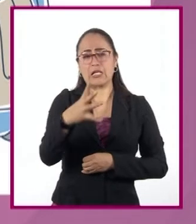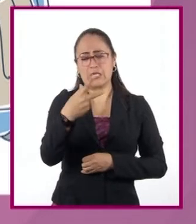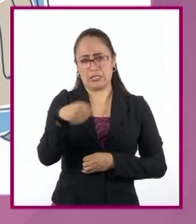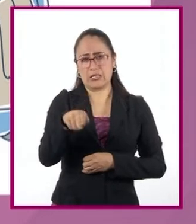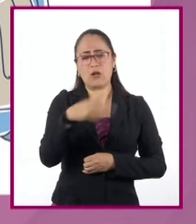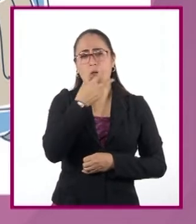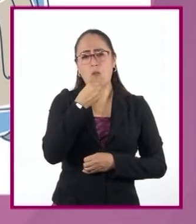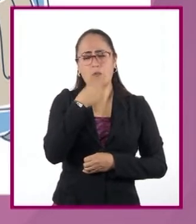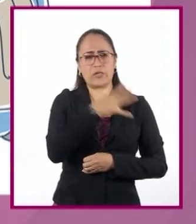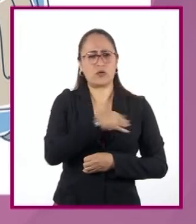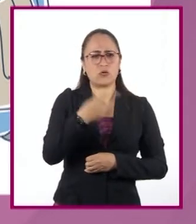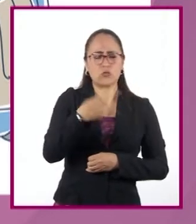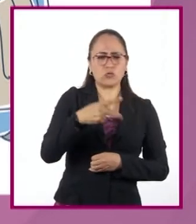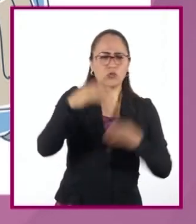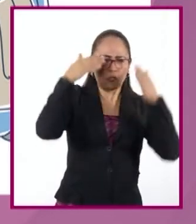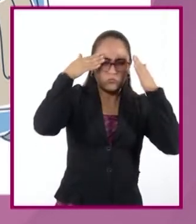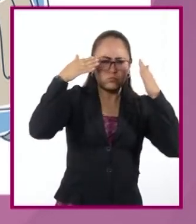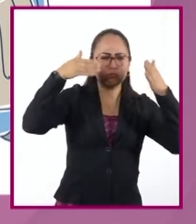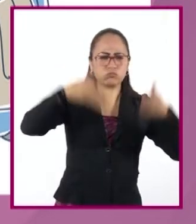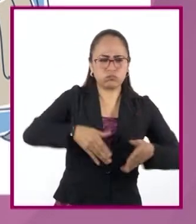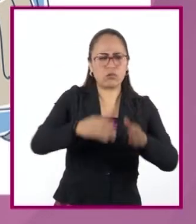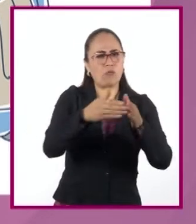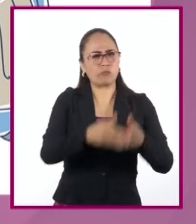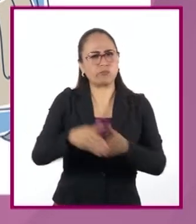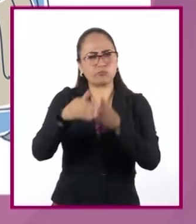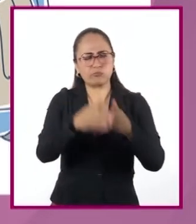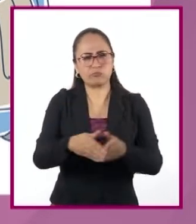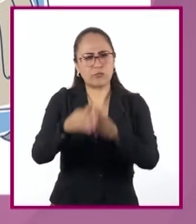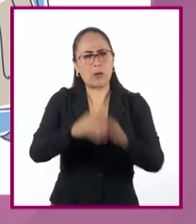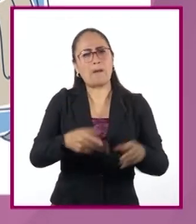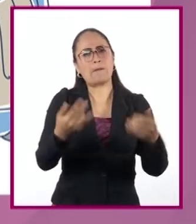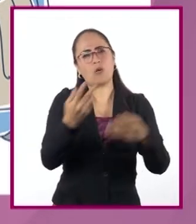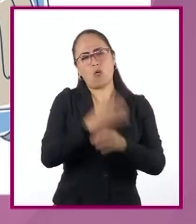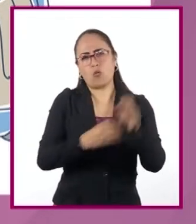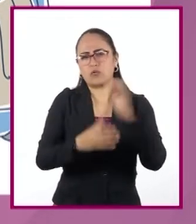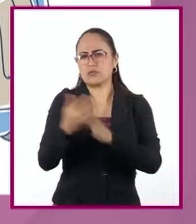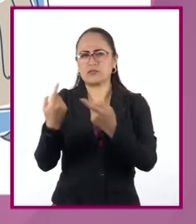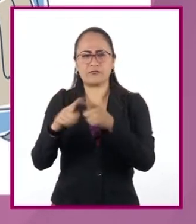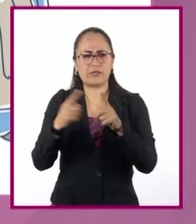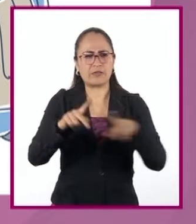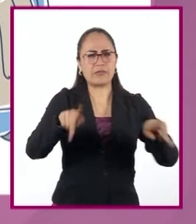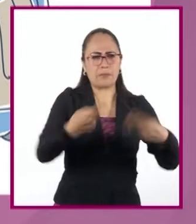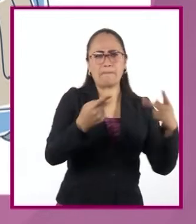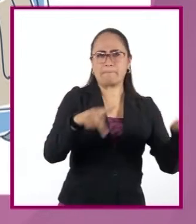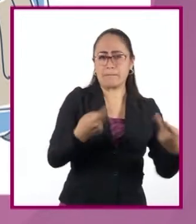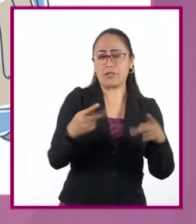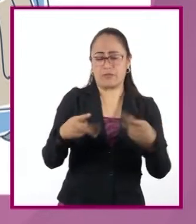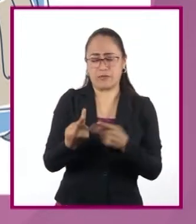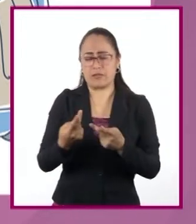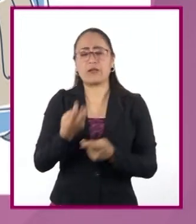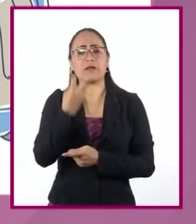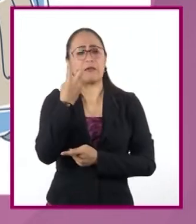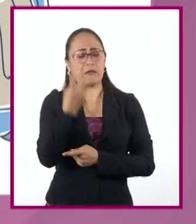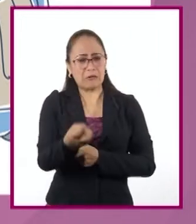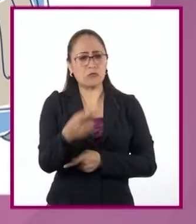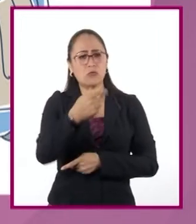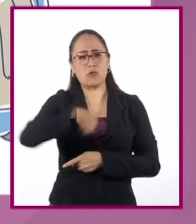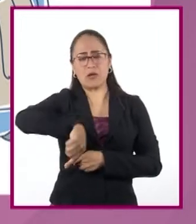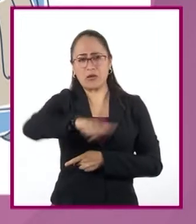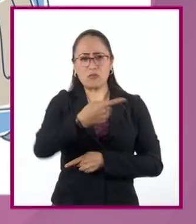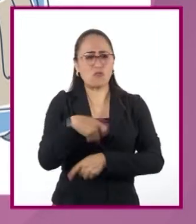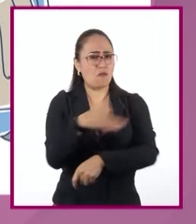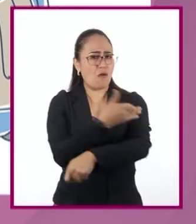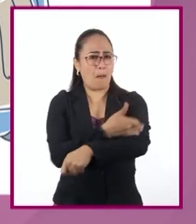de las actividades comerciales más prósperas en Boston durante el siglo XVIII. Y gracias a eso, lograron ser una